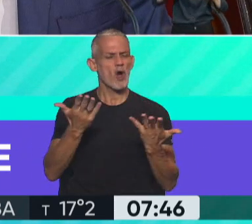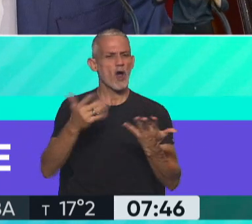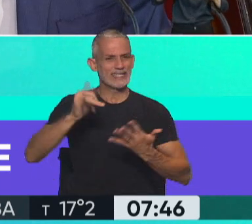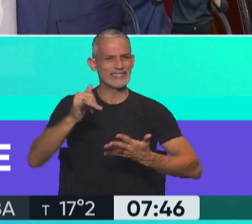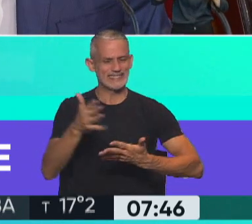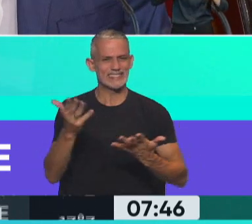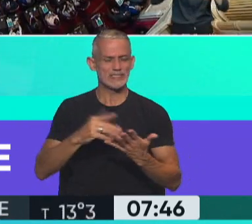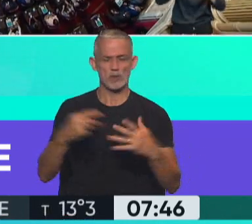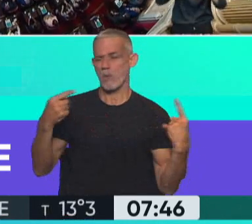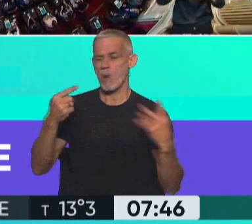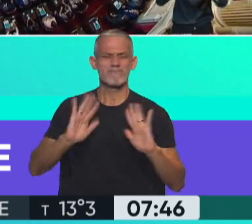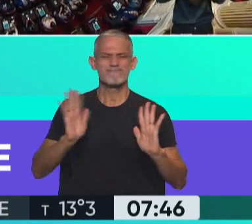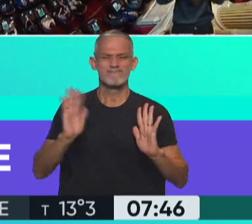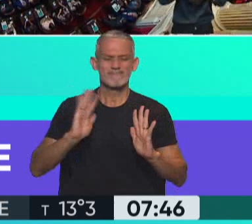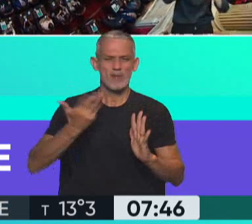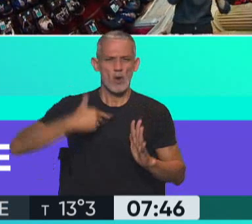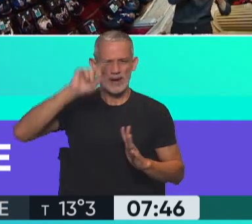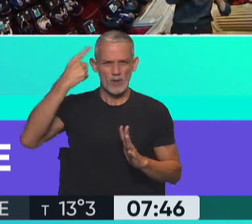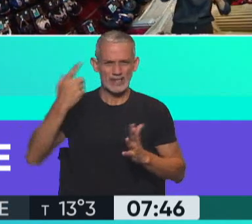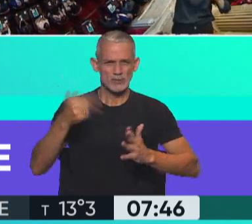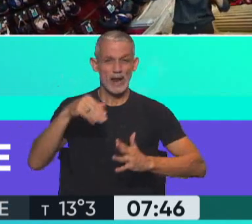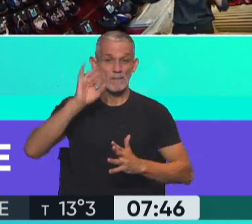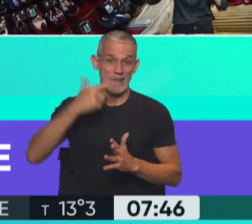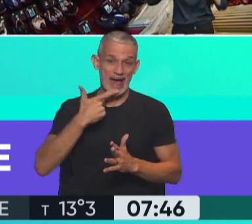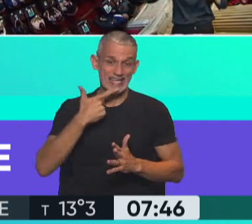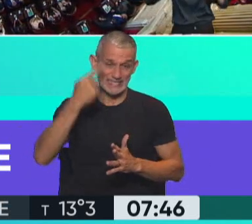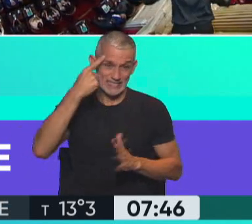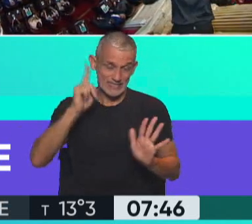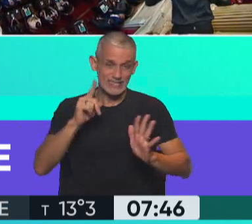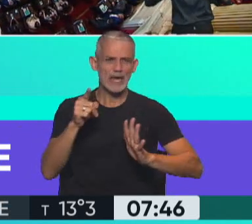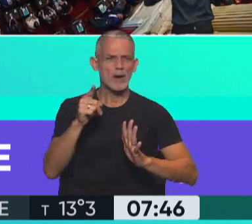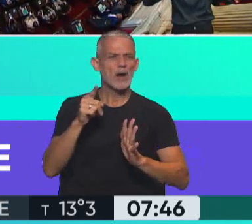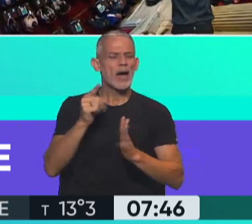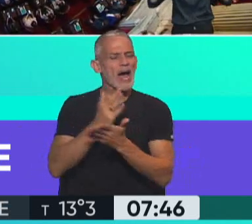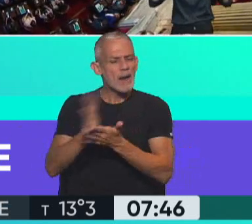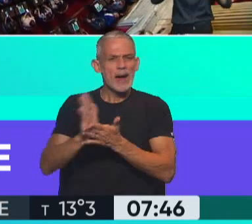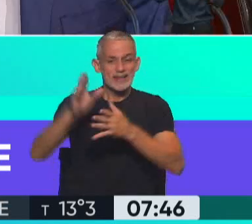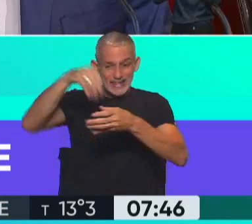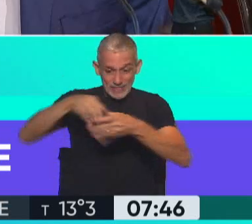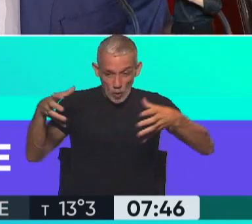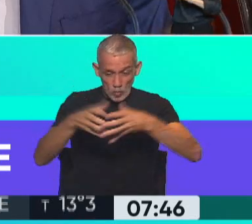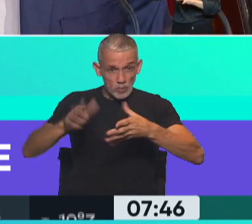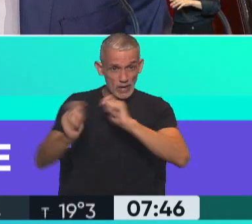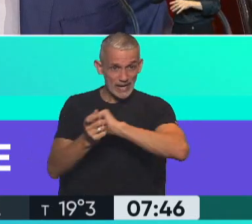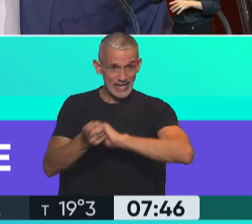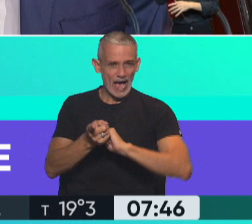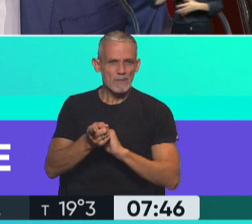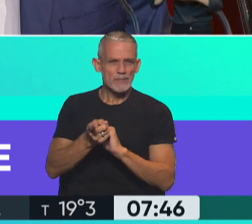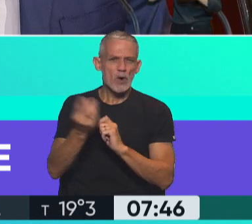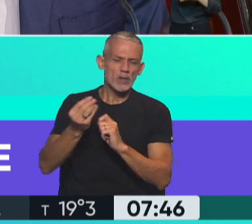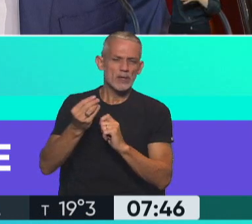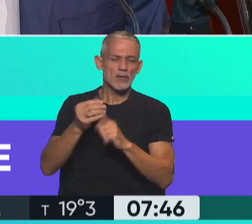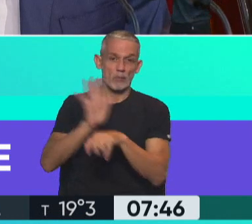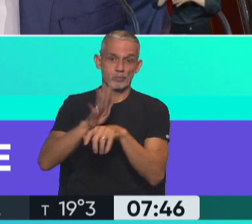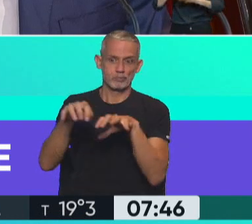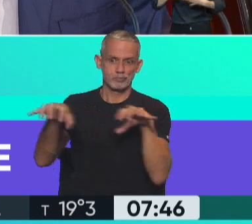no polarizar con el gobierno nacional. Lo cierto es que al margen de las decisiones dentro de Juntos por el Cambio y esta especie de quiebre